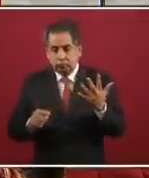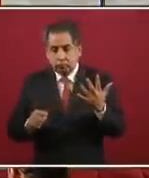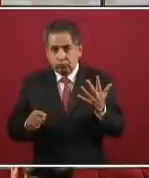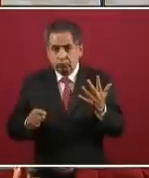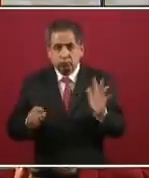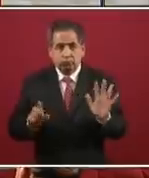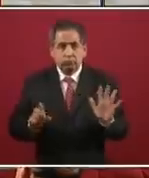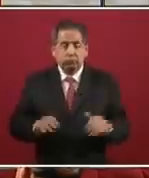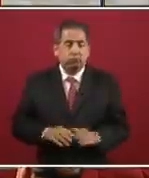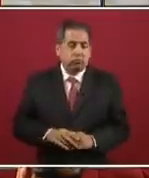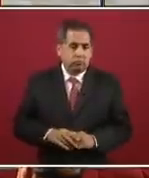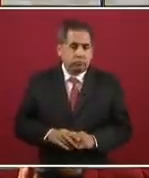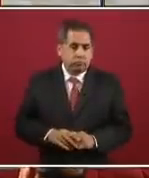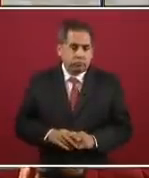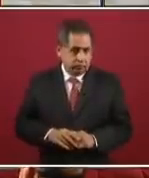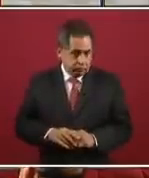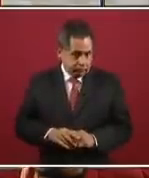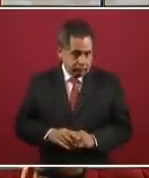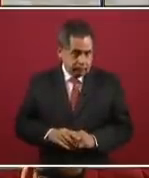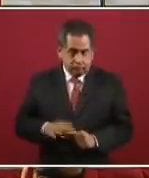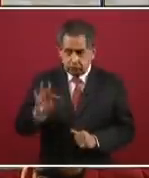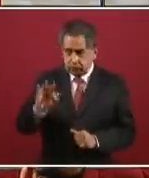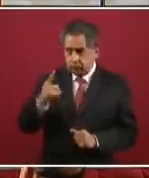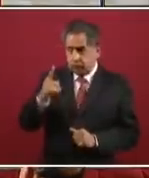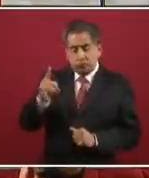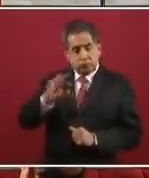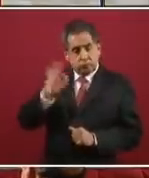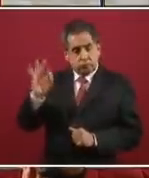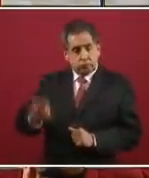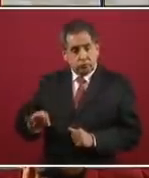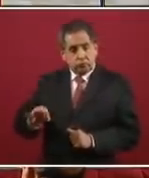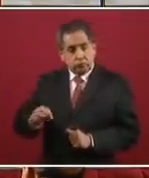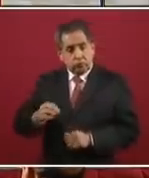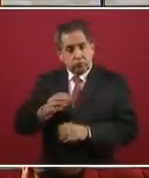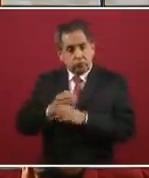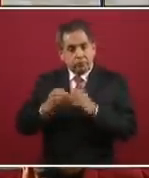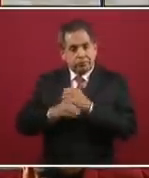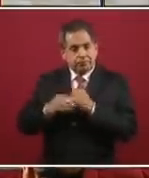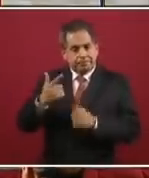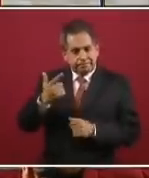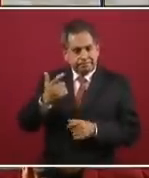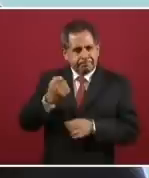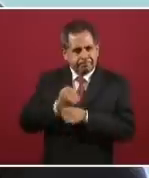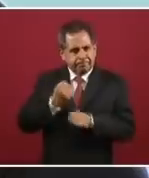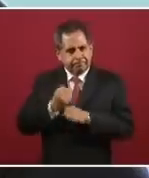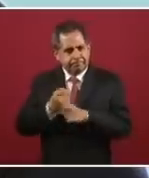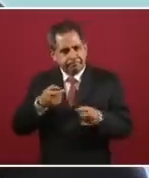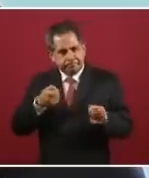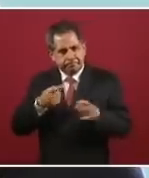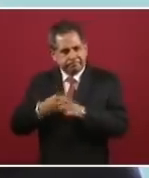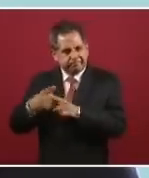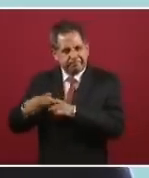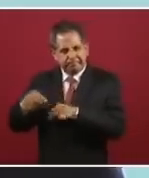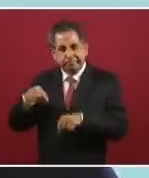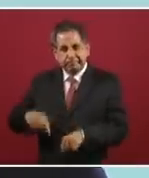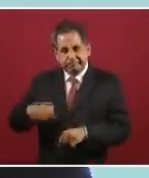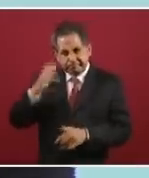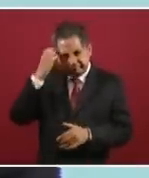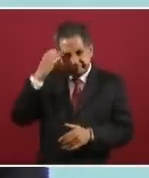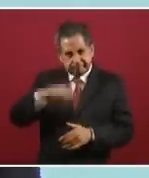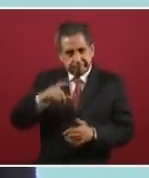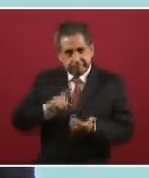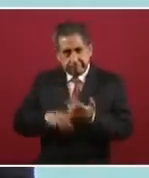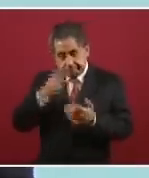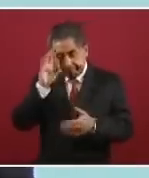El 41% de las armas involucradas en crímenes que se cometen en nuestro país y que fueron